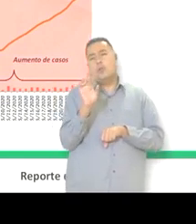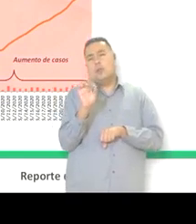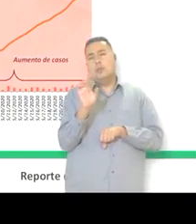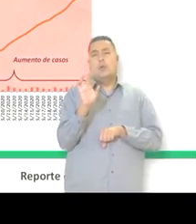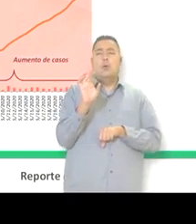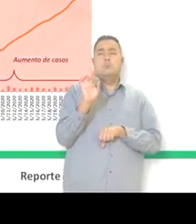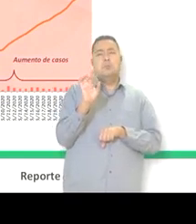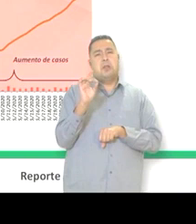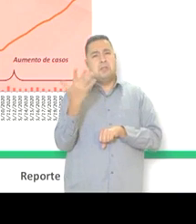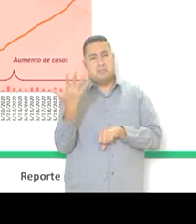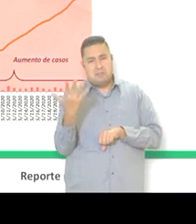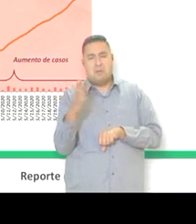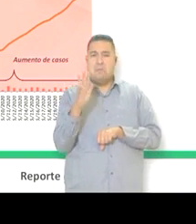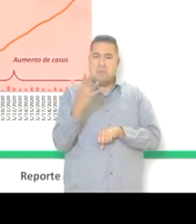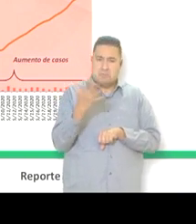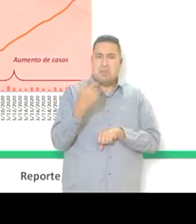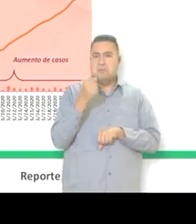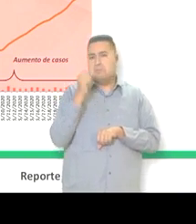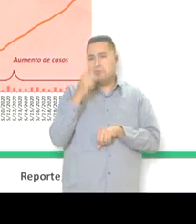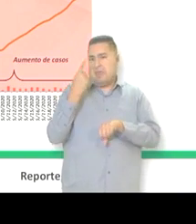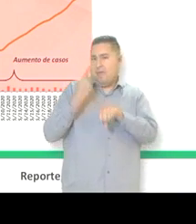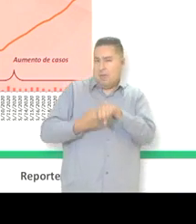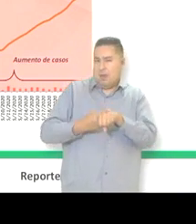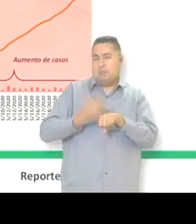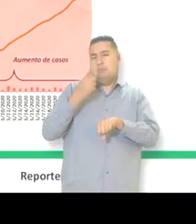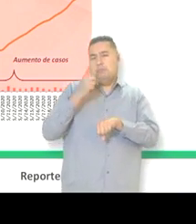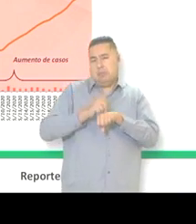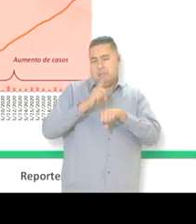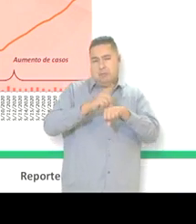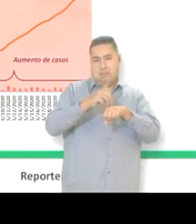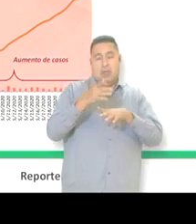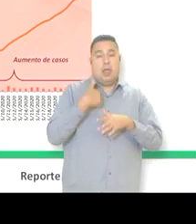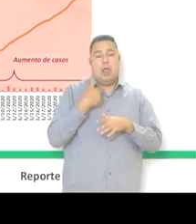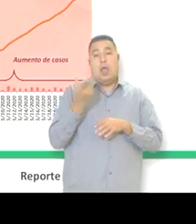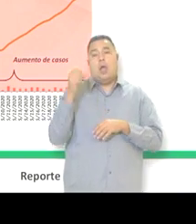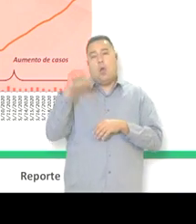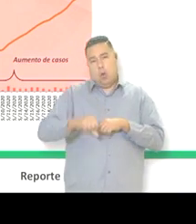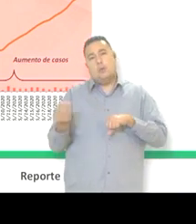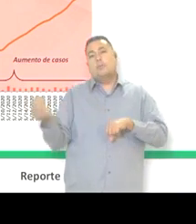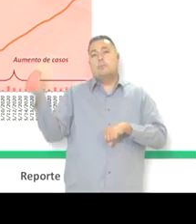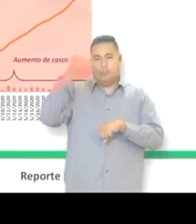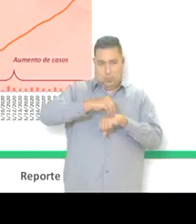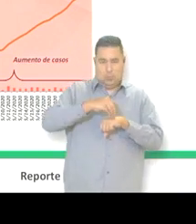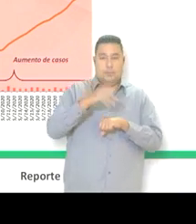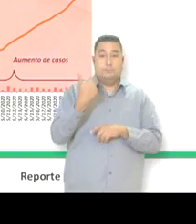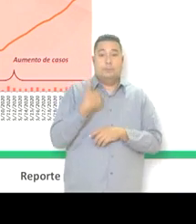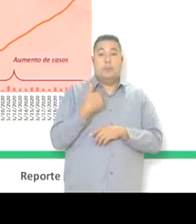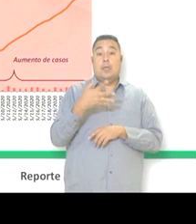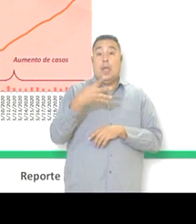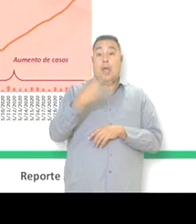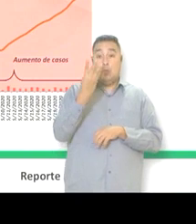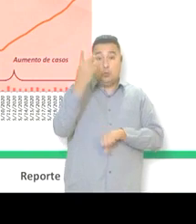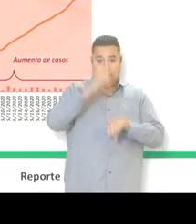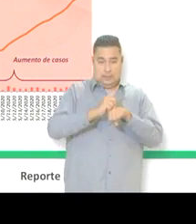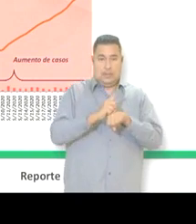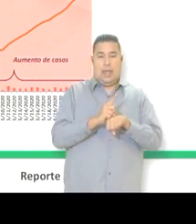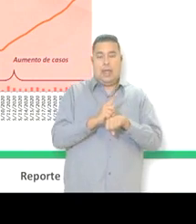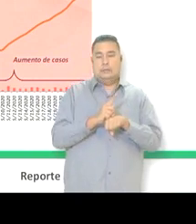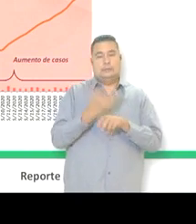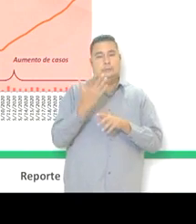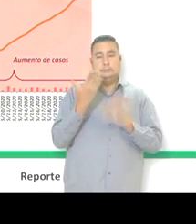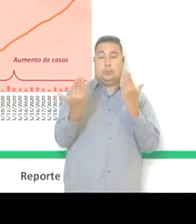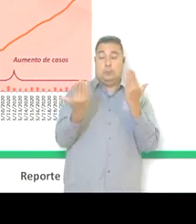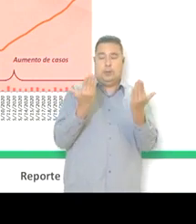25, 30, 35 casos, y bueno, es más o menos lo que vamos a agregar este día. En los últimos 14 días,